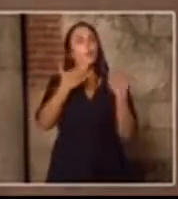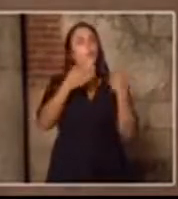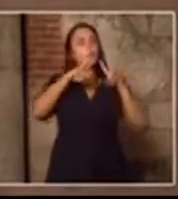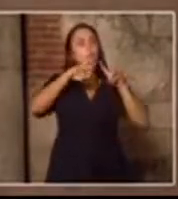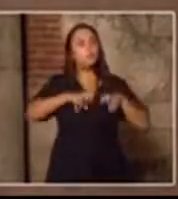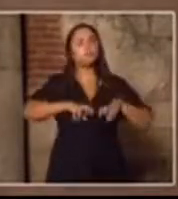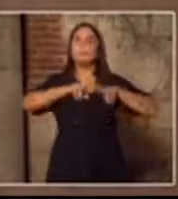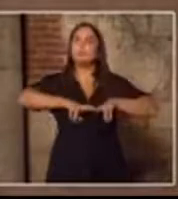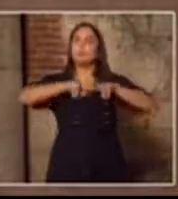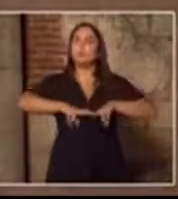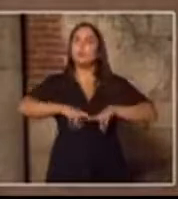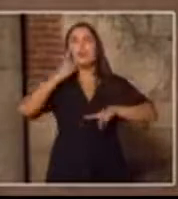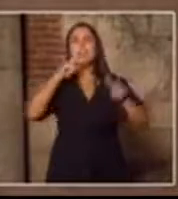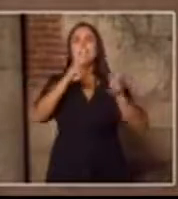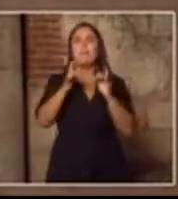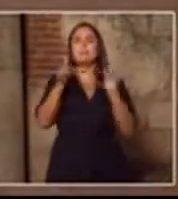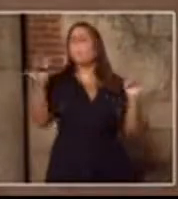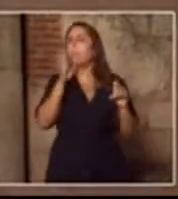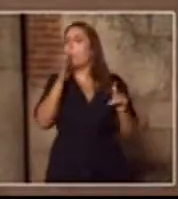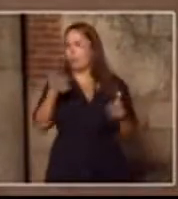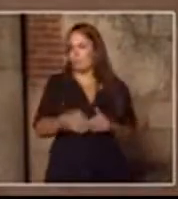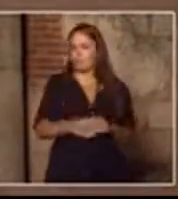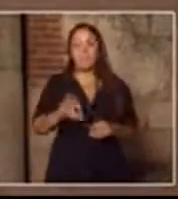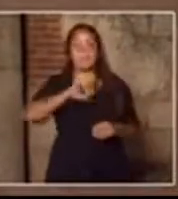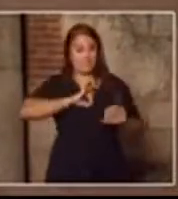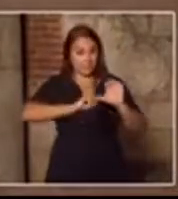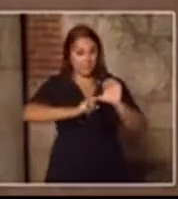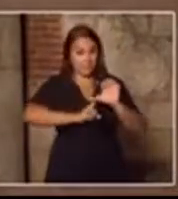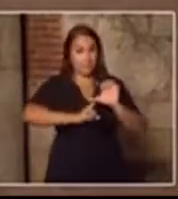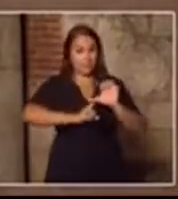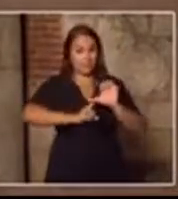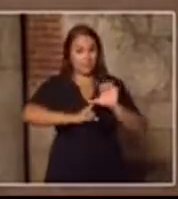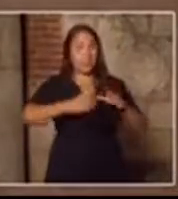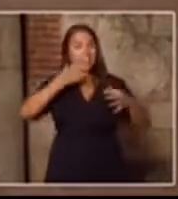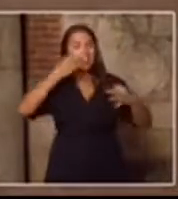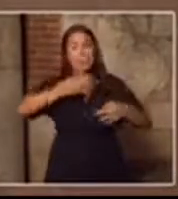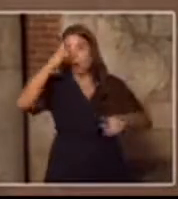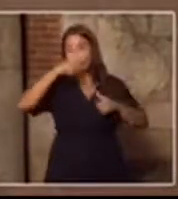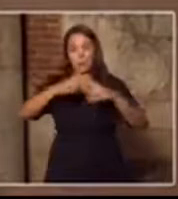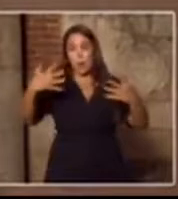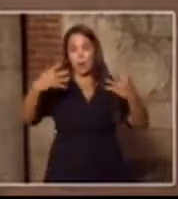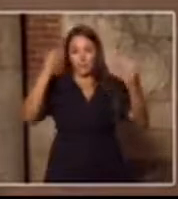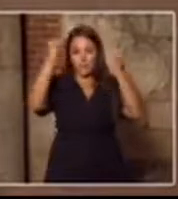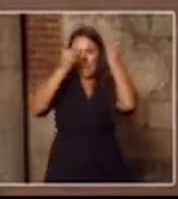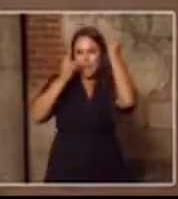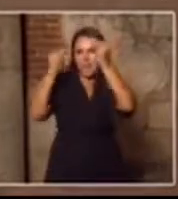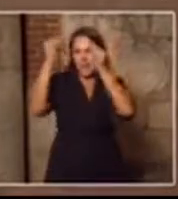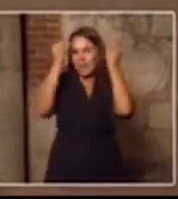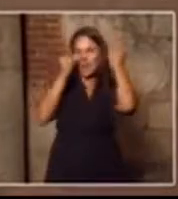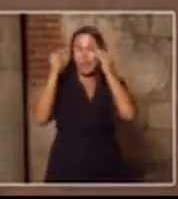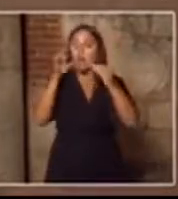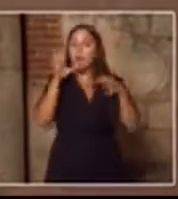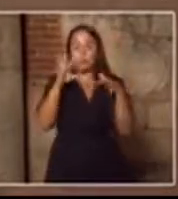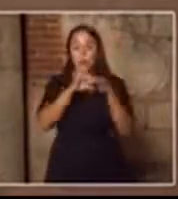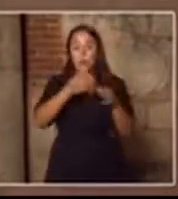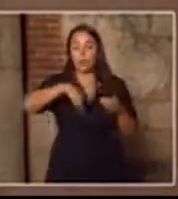aquellas cuestiones que nos distancian. Esta medalla de Extremadura nos debe de llevar a hacer una reflexión, porque la